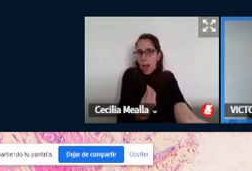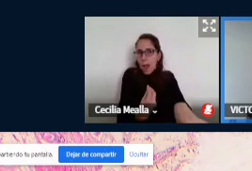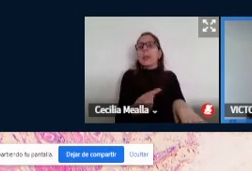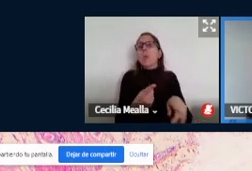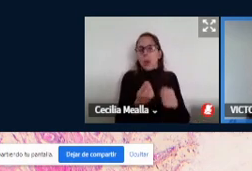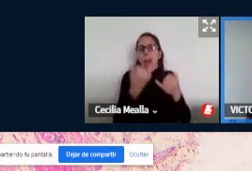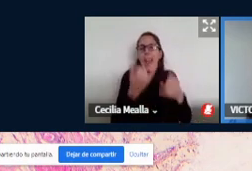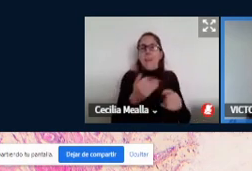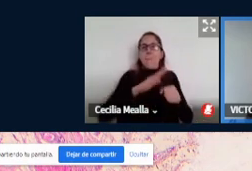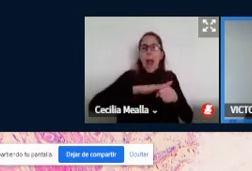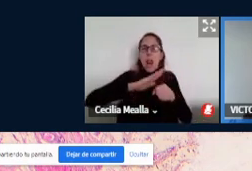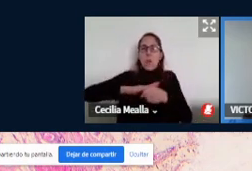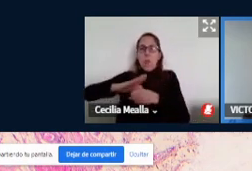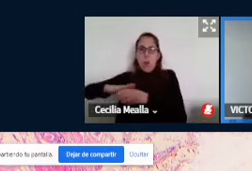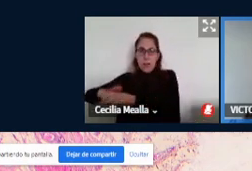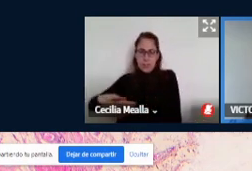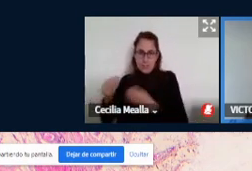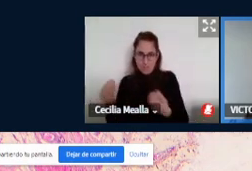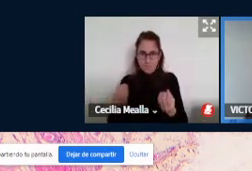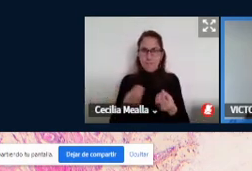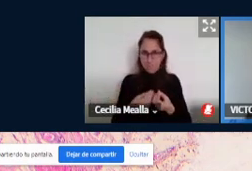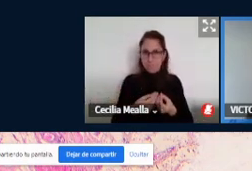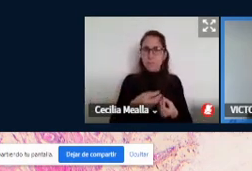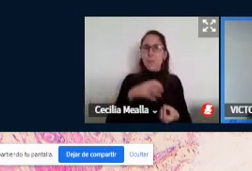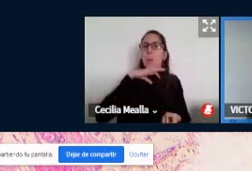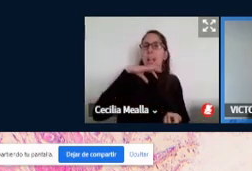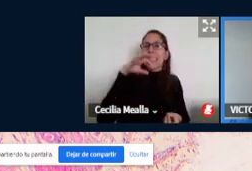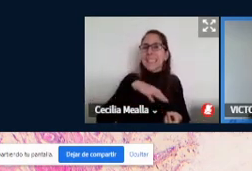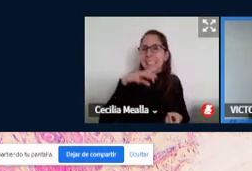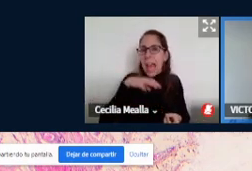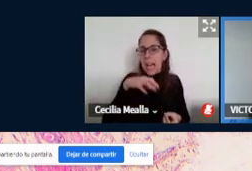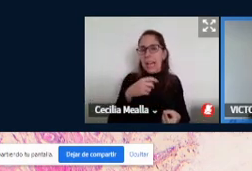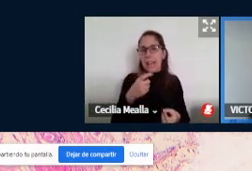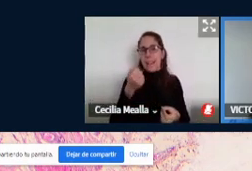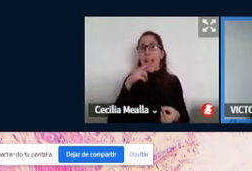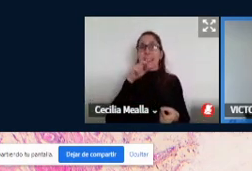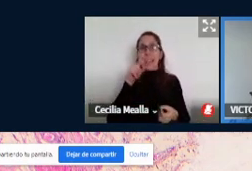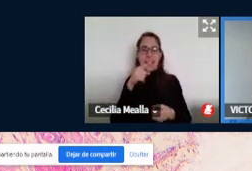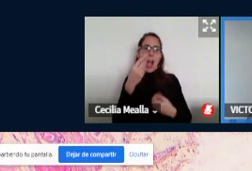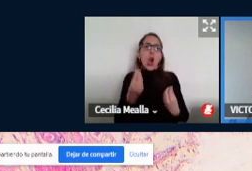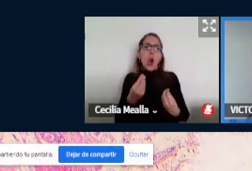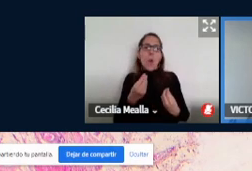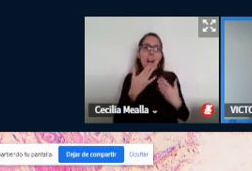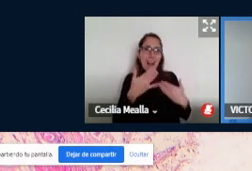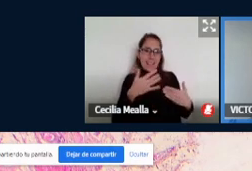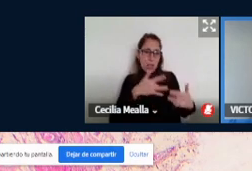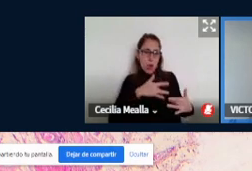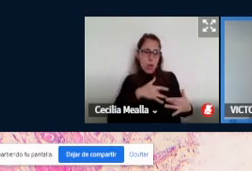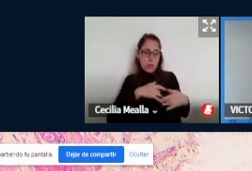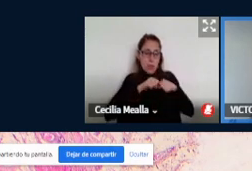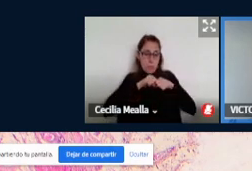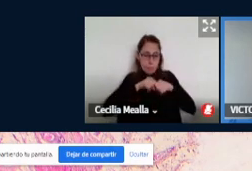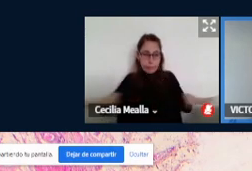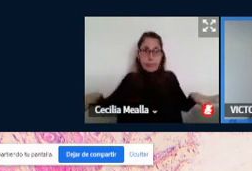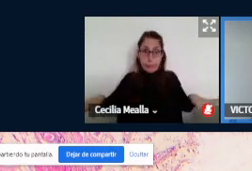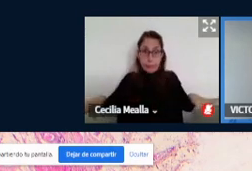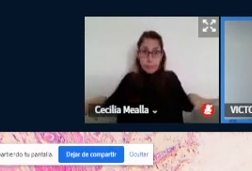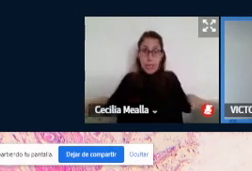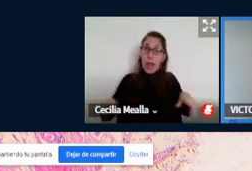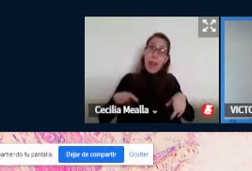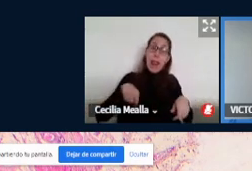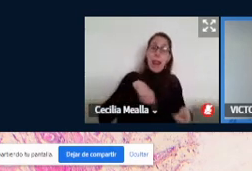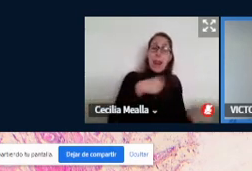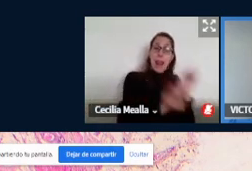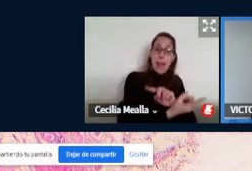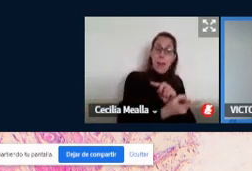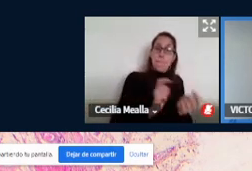la sangre fluye en el sentido que le da la presión del corazón. ¿Se entiende? El otro es inverso. Entonces, para eso están las